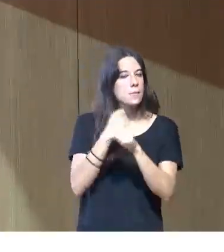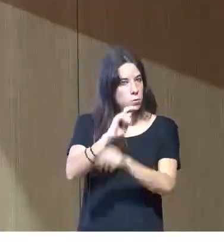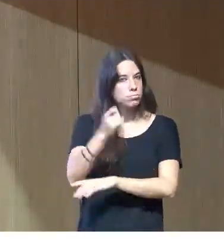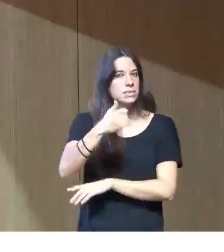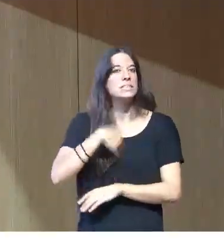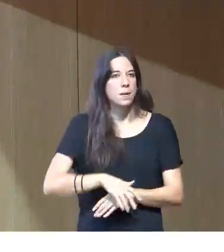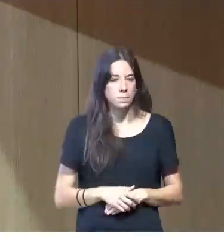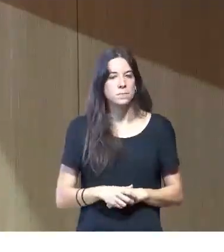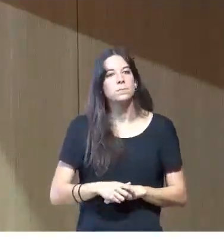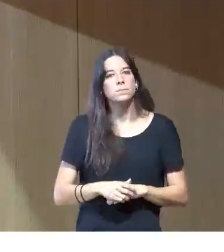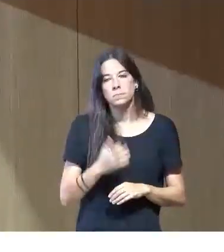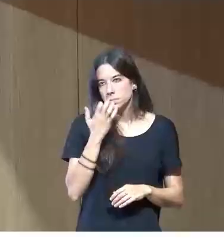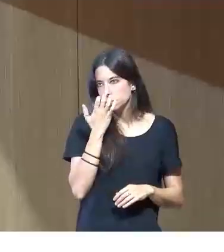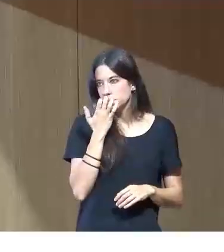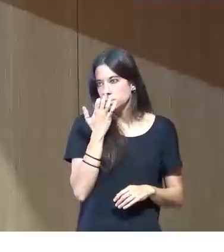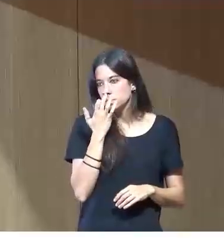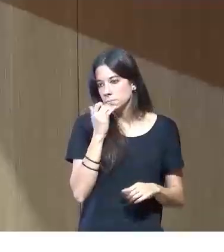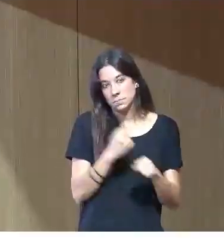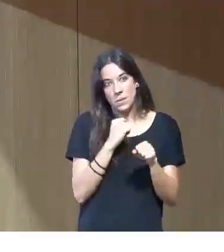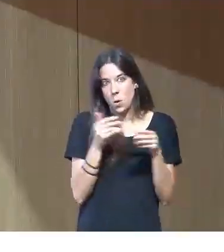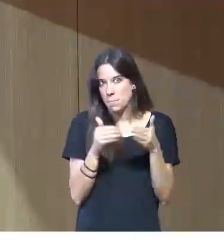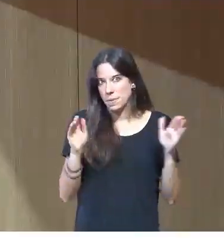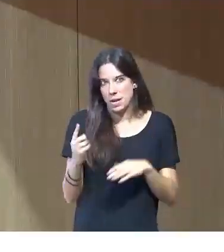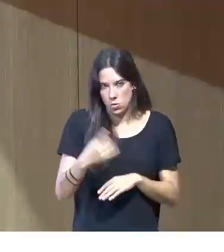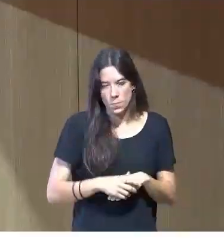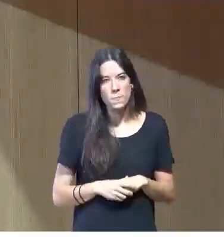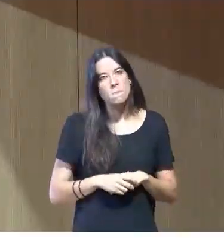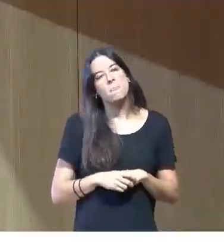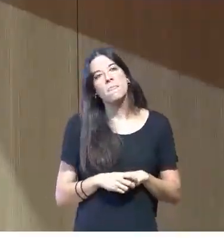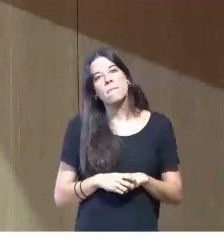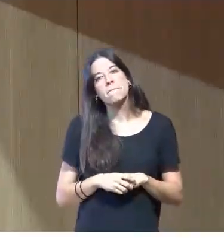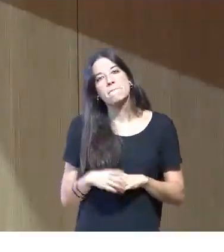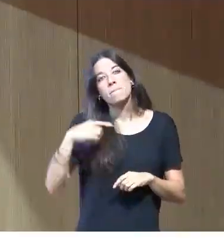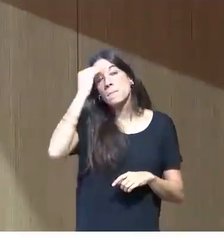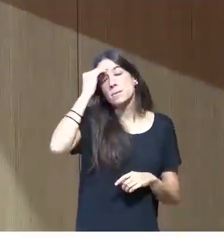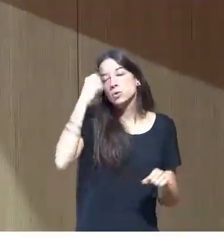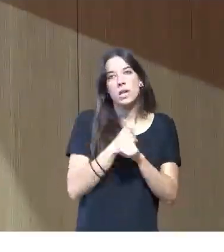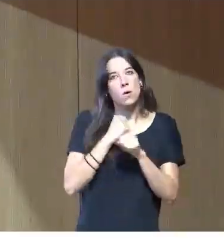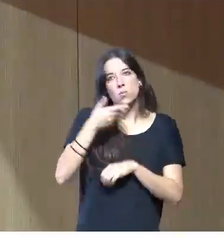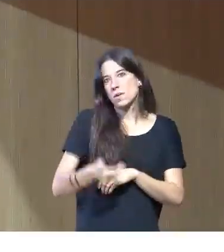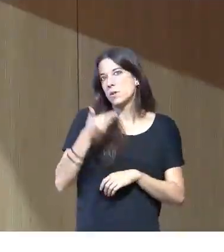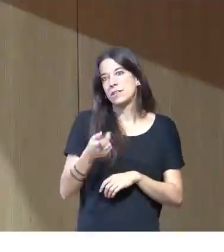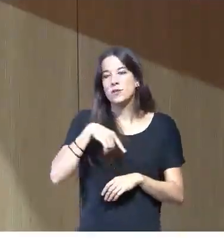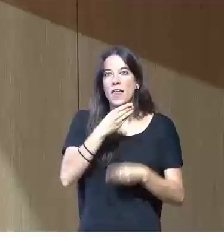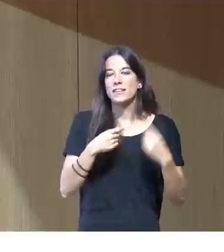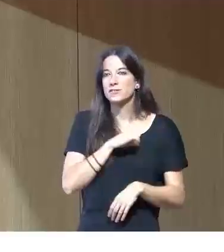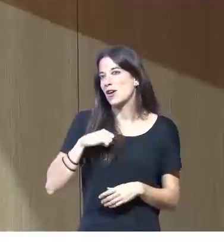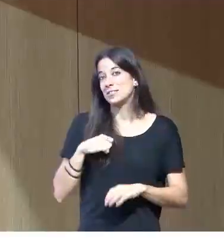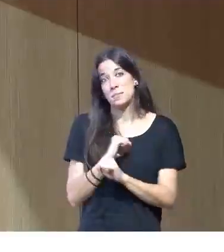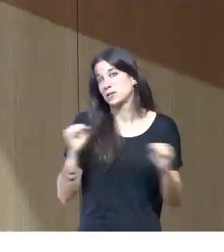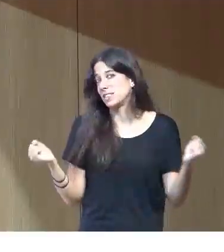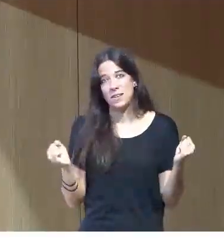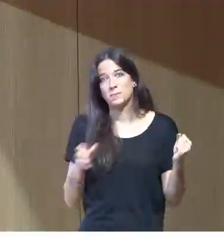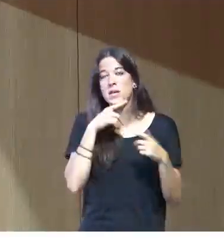un empleo su primer empleo no nos parece una labor muy importante que no habríamos podido hacer solos aquí tenemos